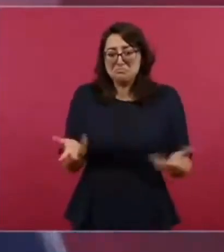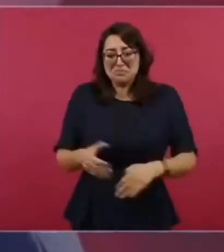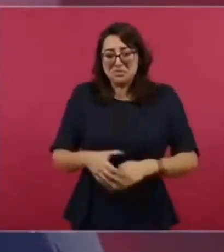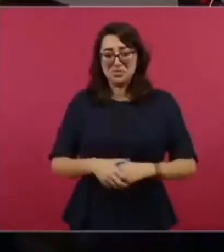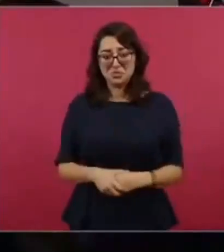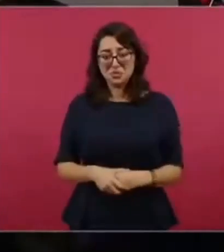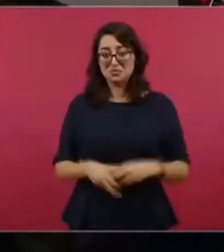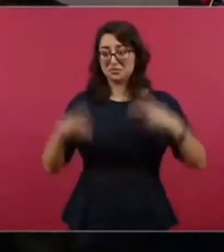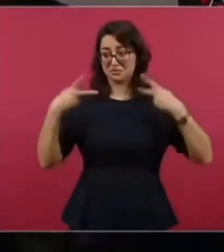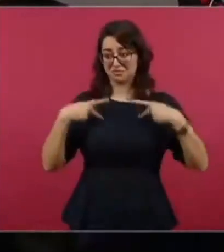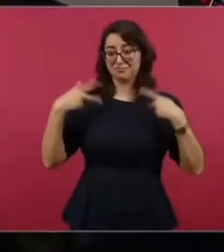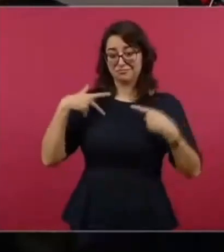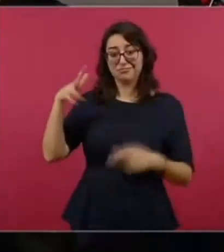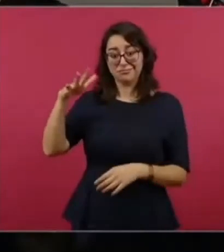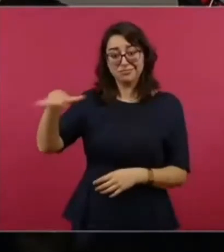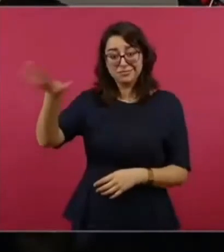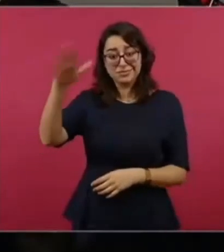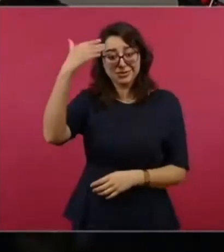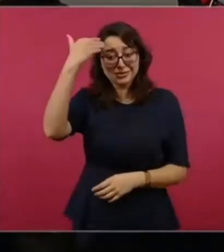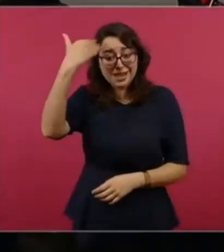Miren